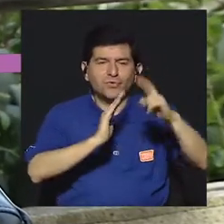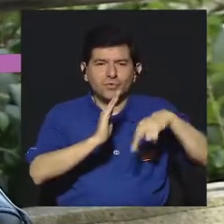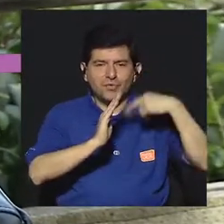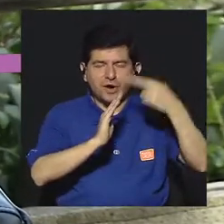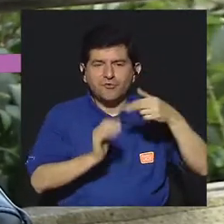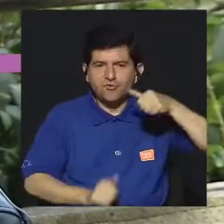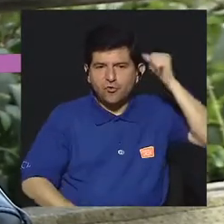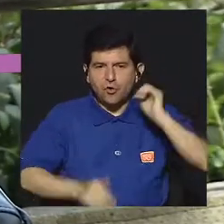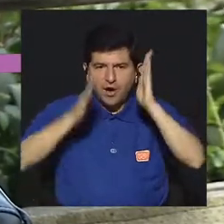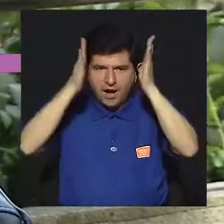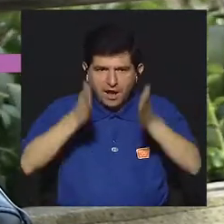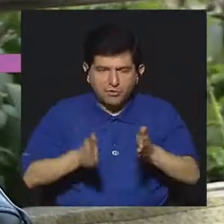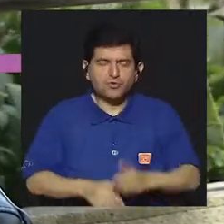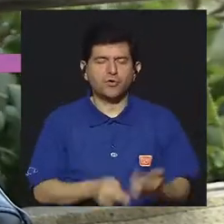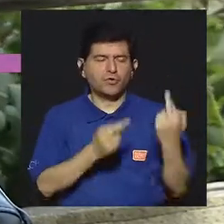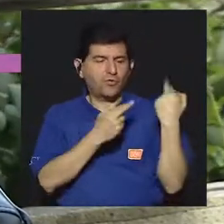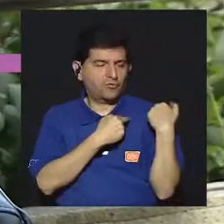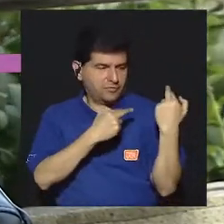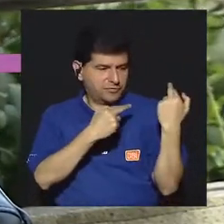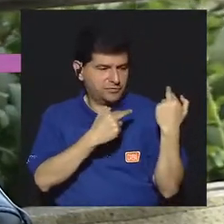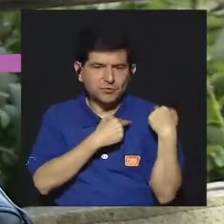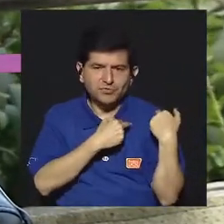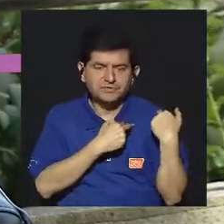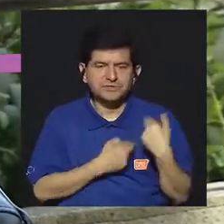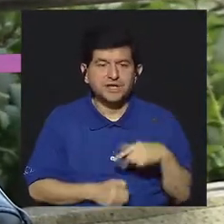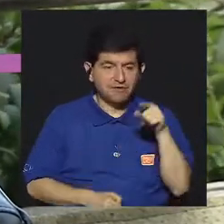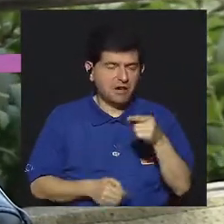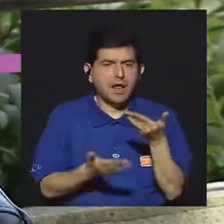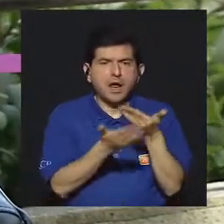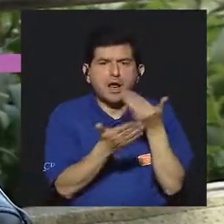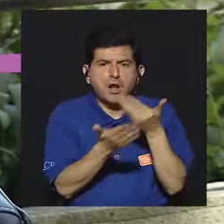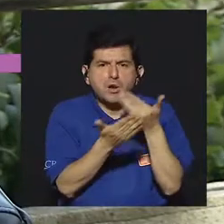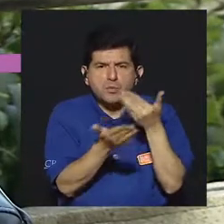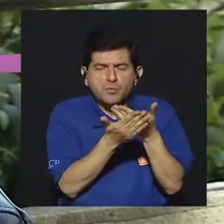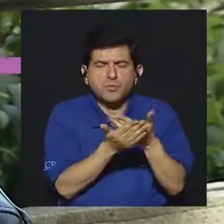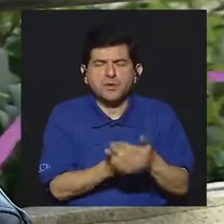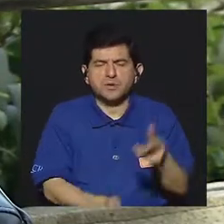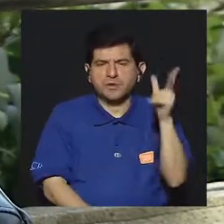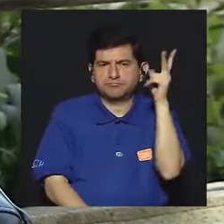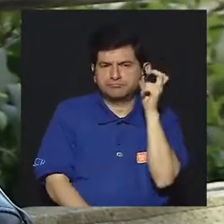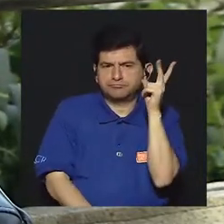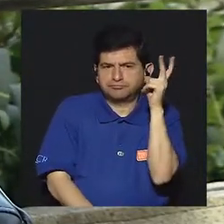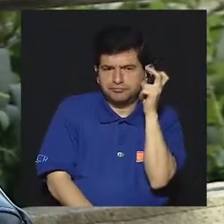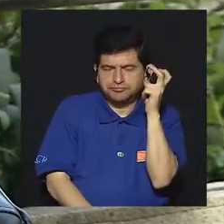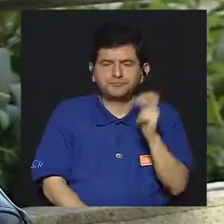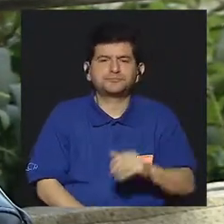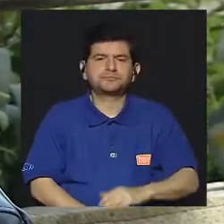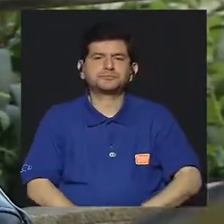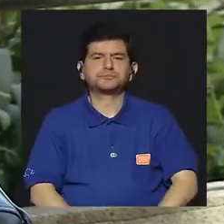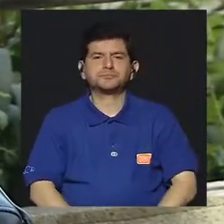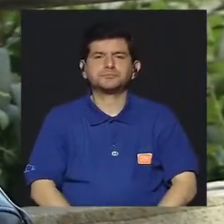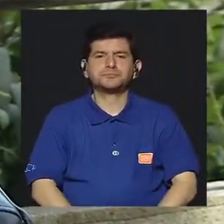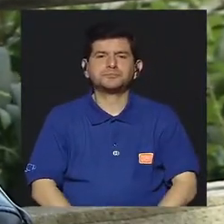del audiólogo como profesional encargado de realizar todas las pruebas de audición.